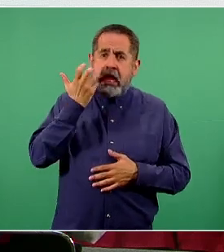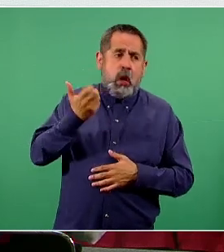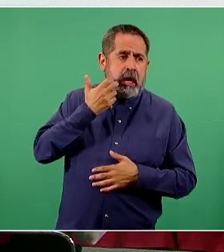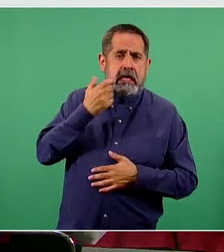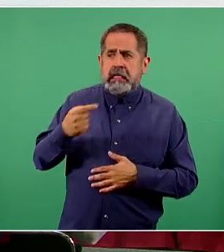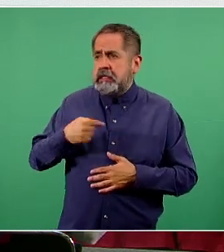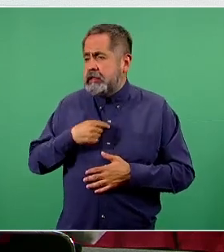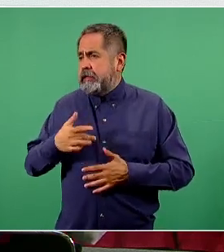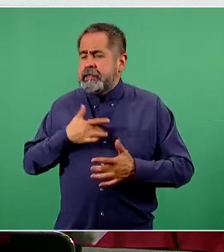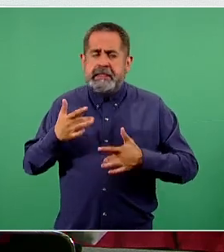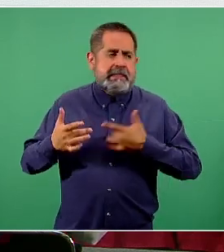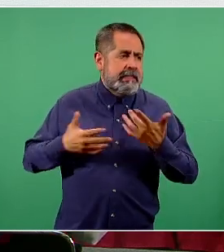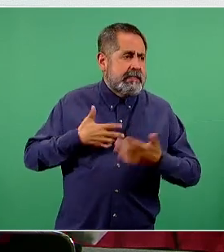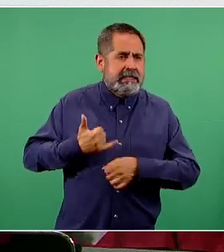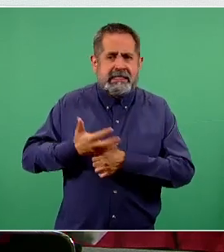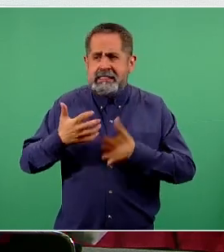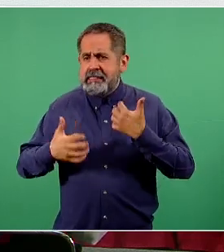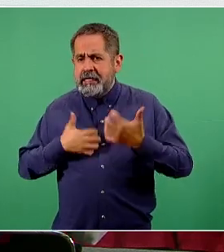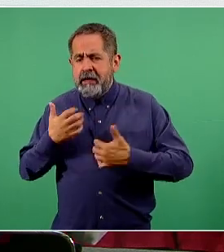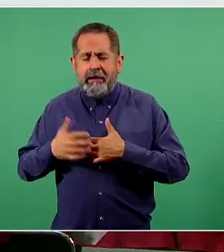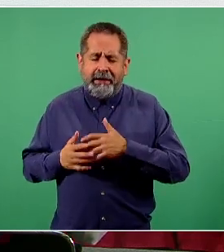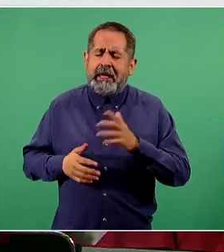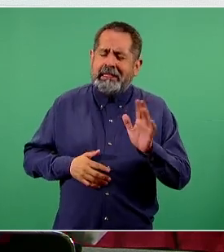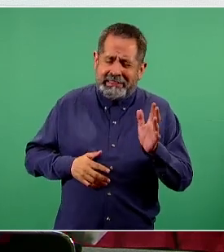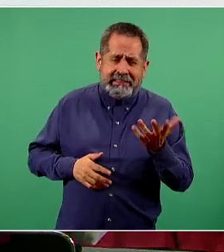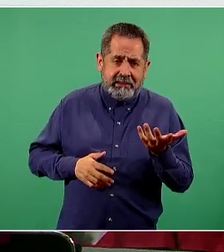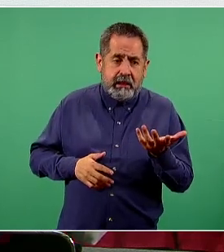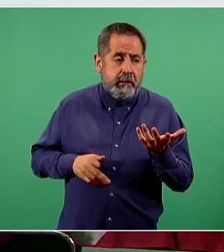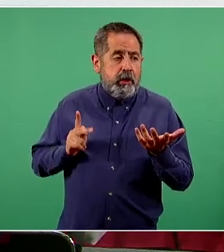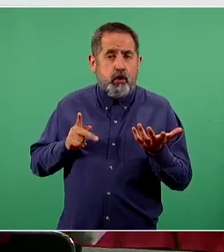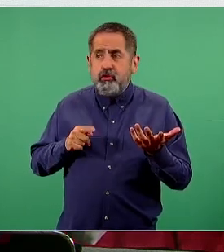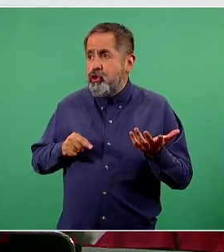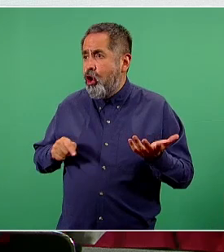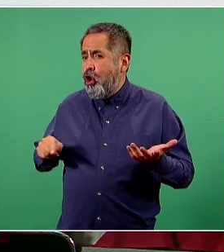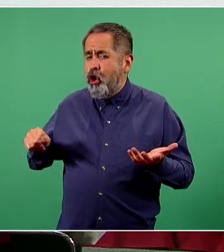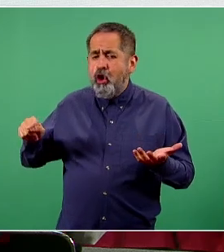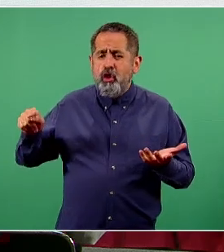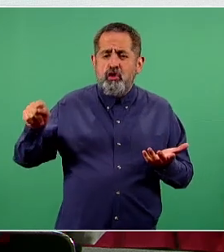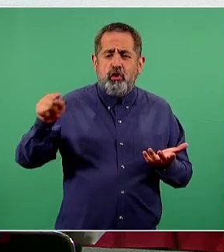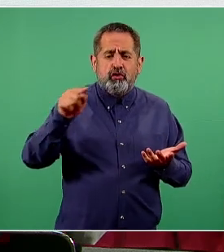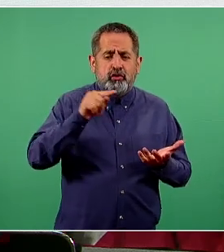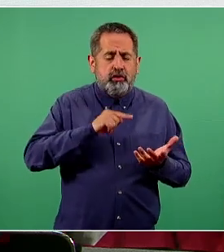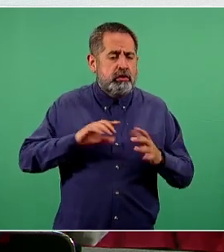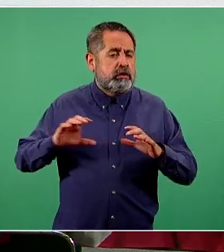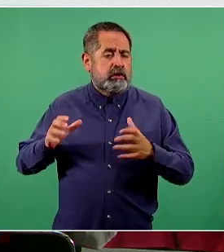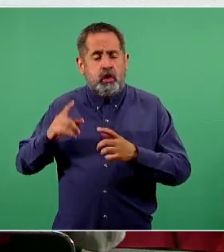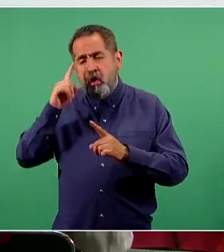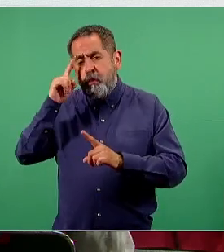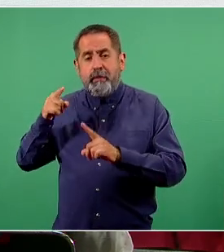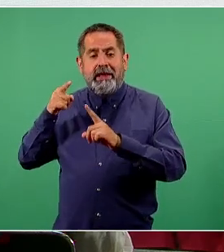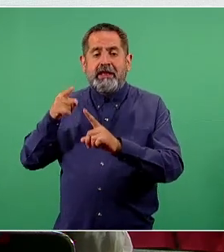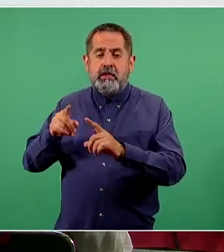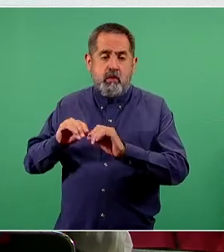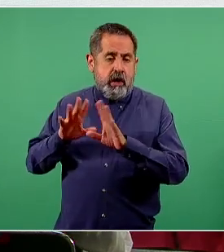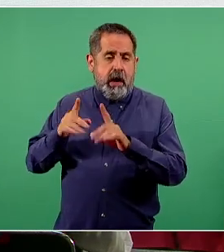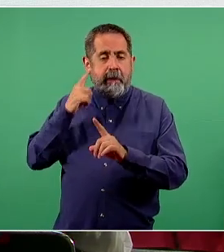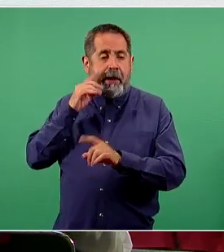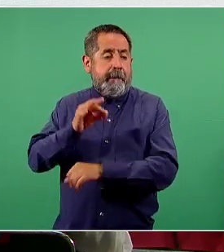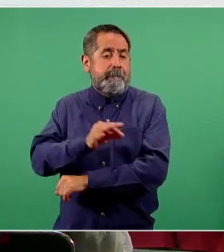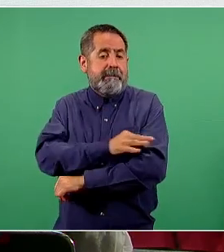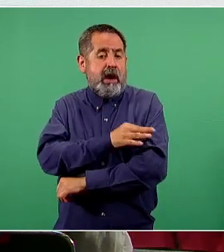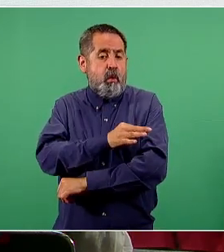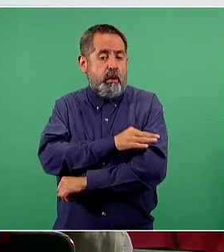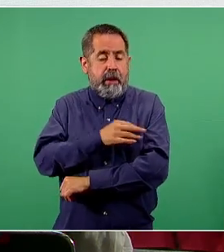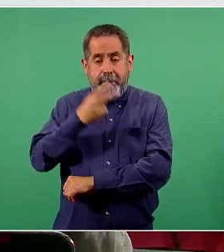persona sienta insatisfacción, pero en todo momento debemos tener claro que el objetivo de vacunar